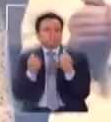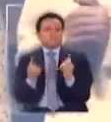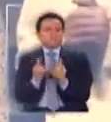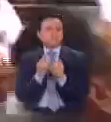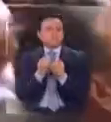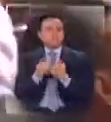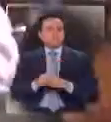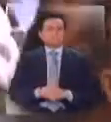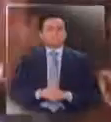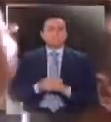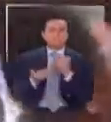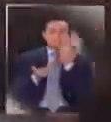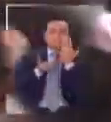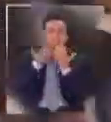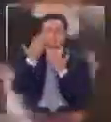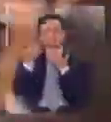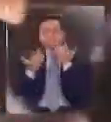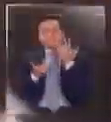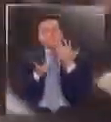es